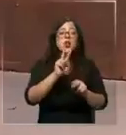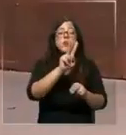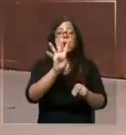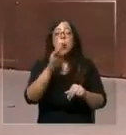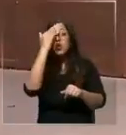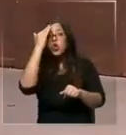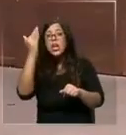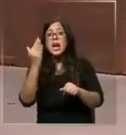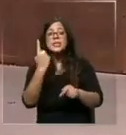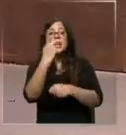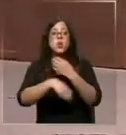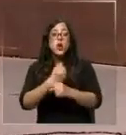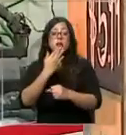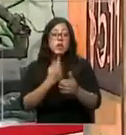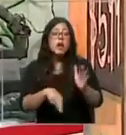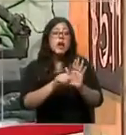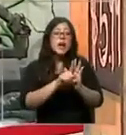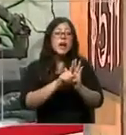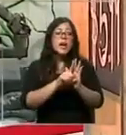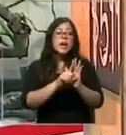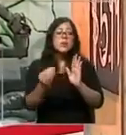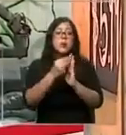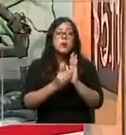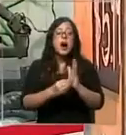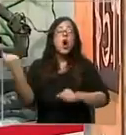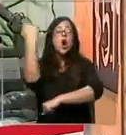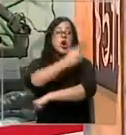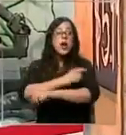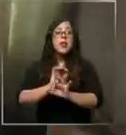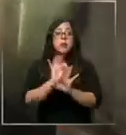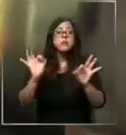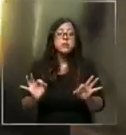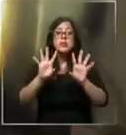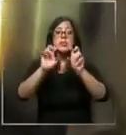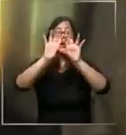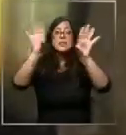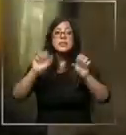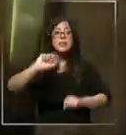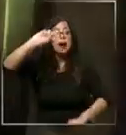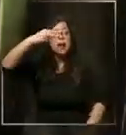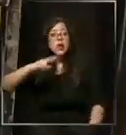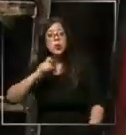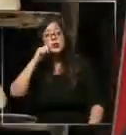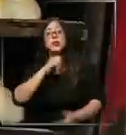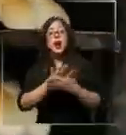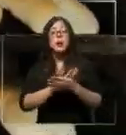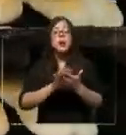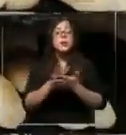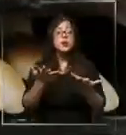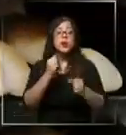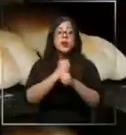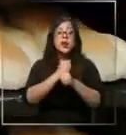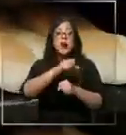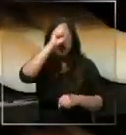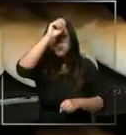año. Además, también la ley incluye la jornada excepcional, donde se trabaja en sistema de turnos. Hablamos de, por ejemplo,